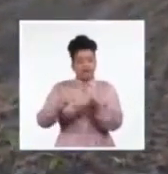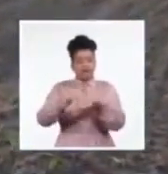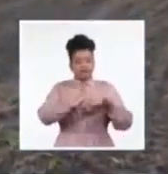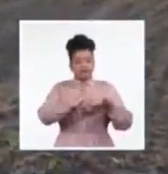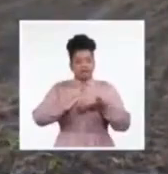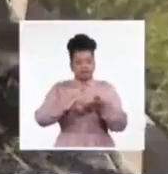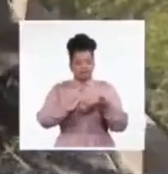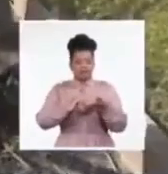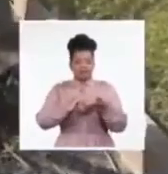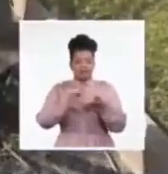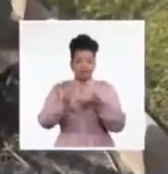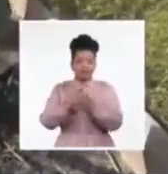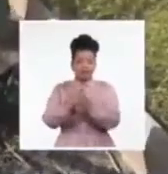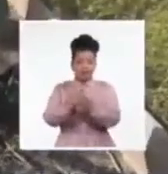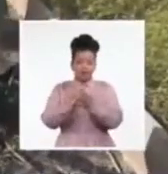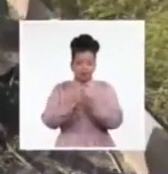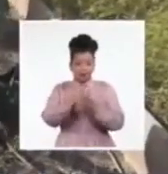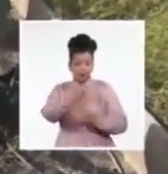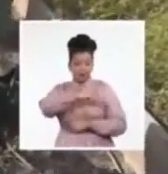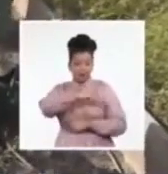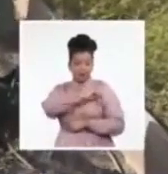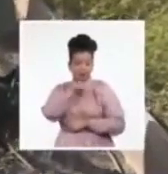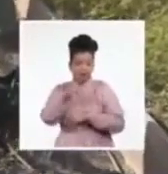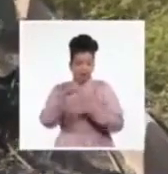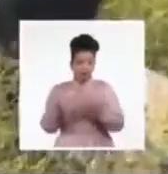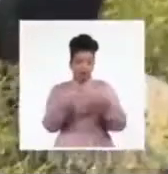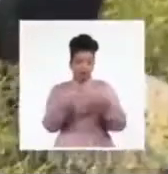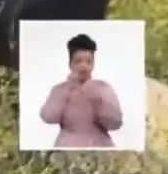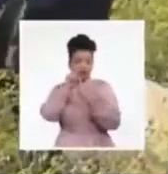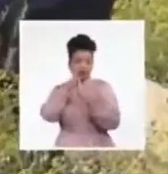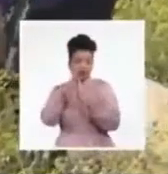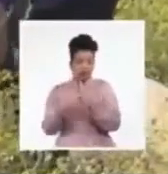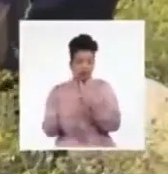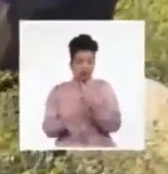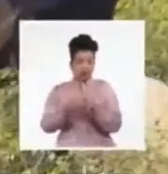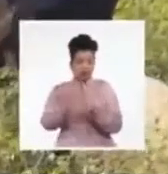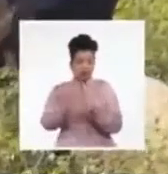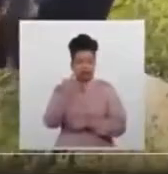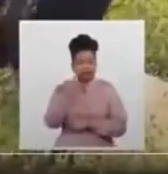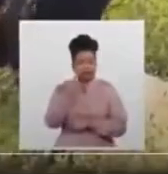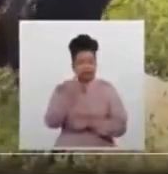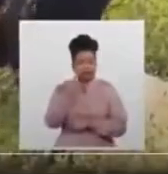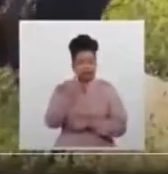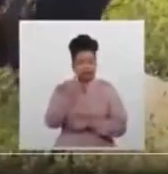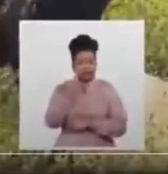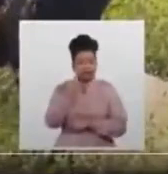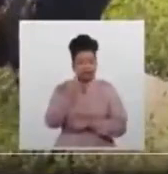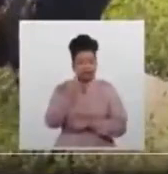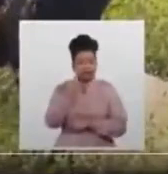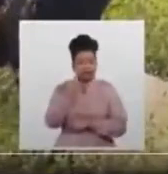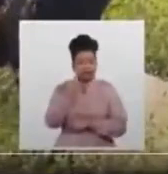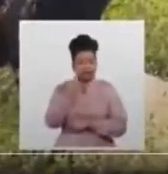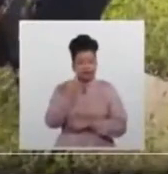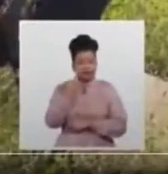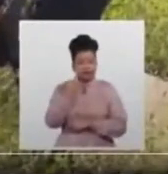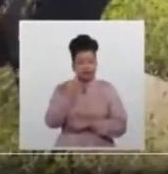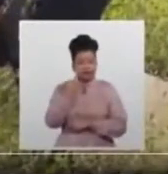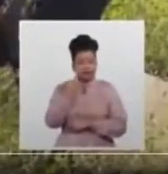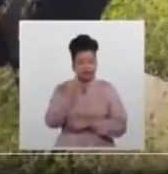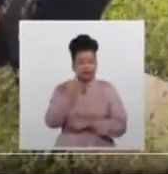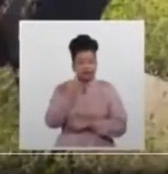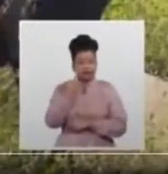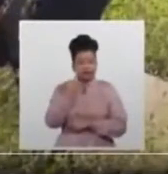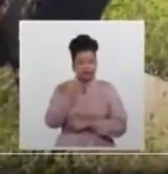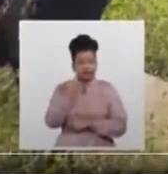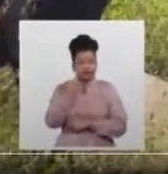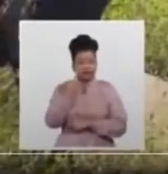Instituto Cubano de Amistad con los Pueblos, tiene como objetivo conocer la realidad cubana. Apreciar. además, tú estás viendo los organopónicos esos.